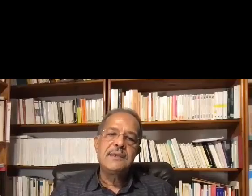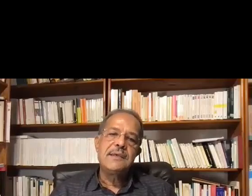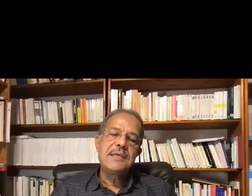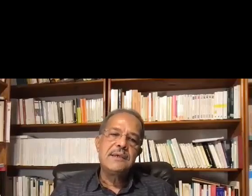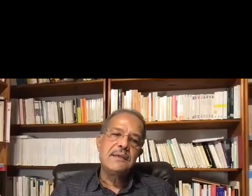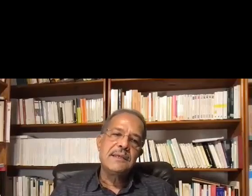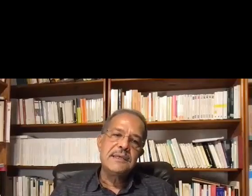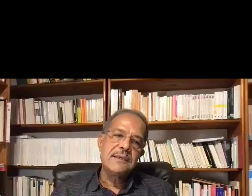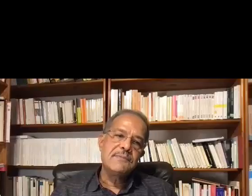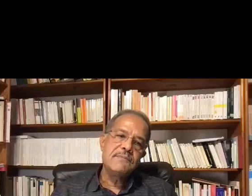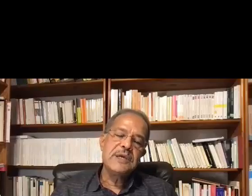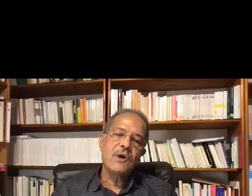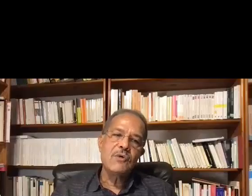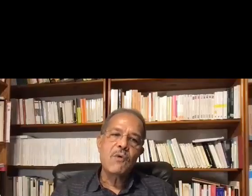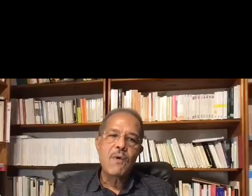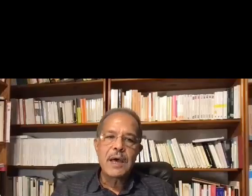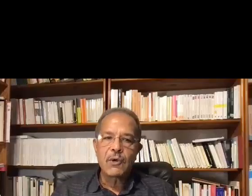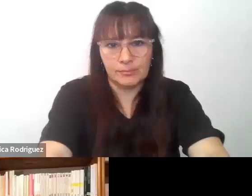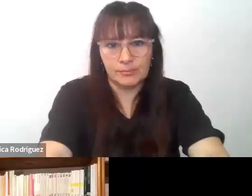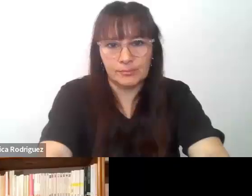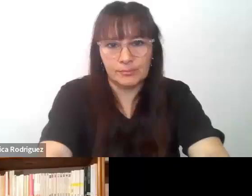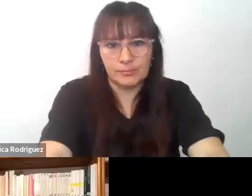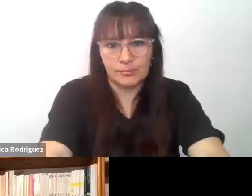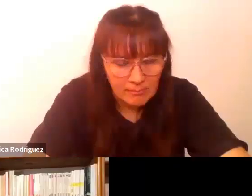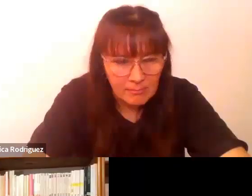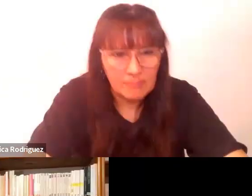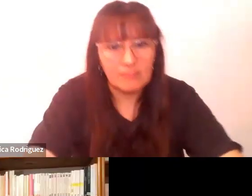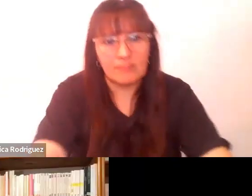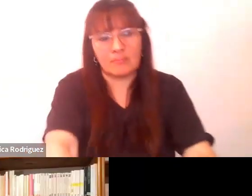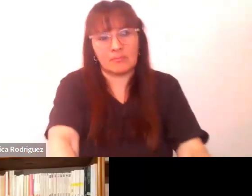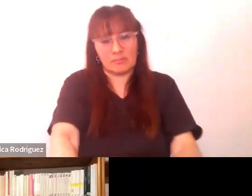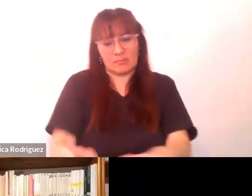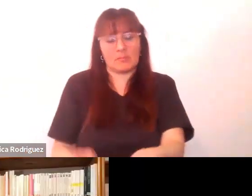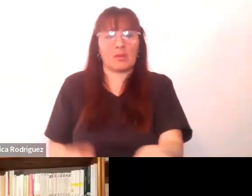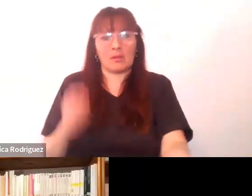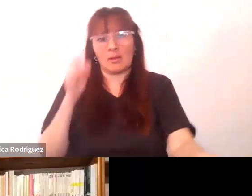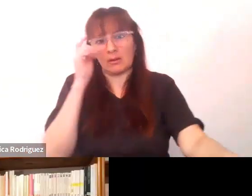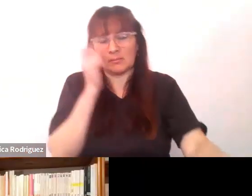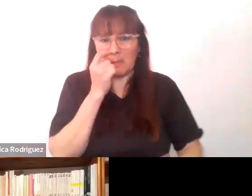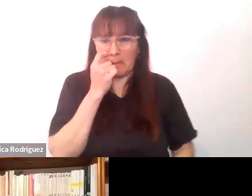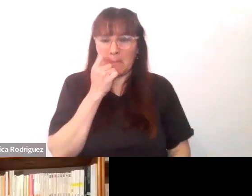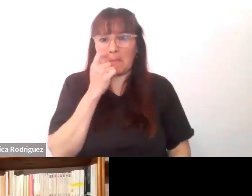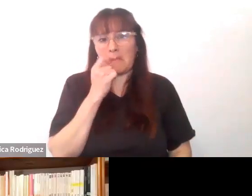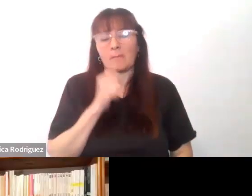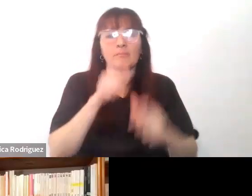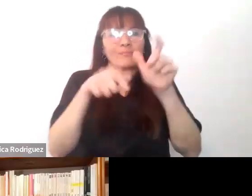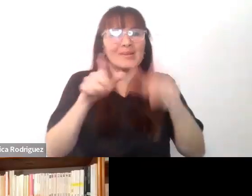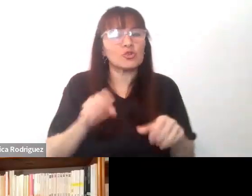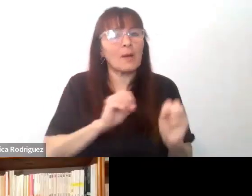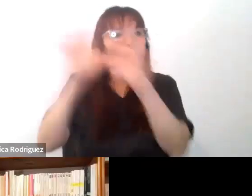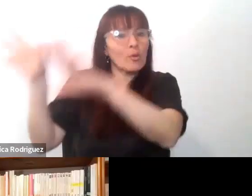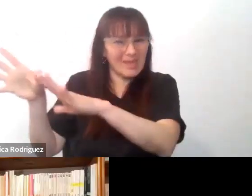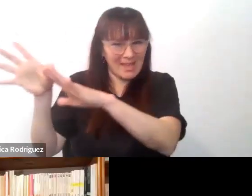una ley que incitaba a los migrantes a volver a sus países de origen